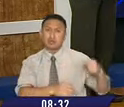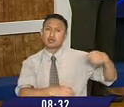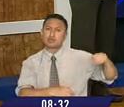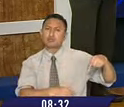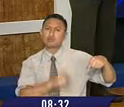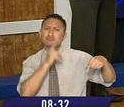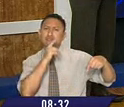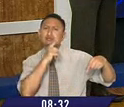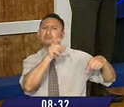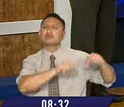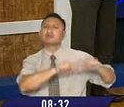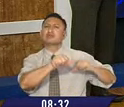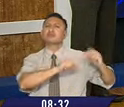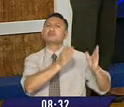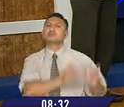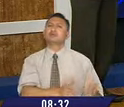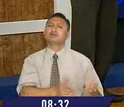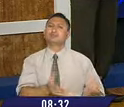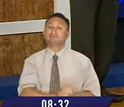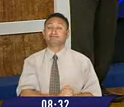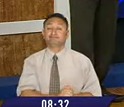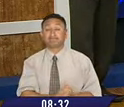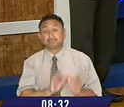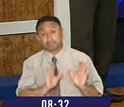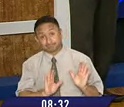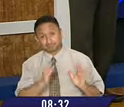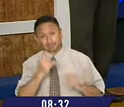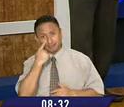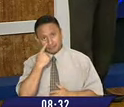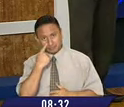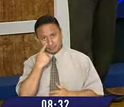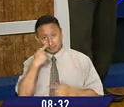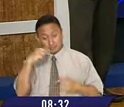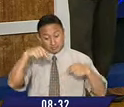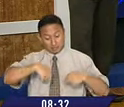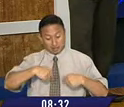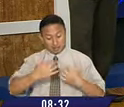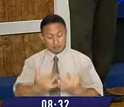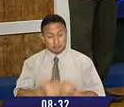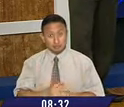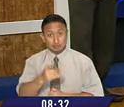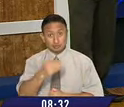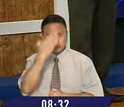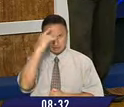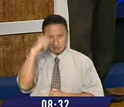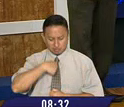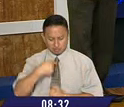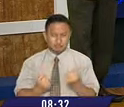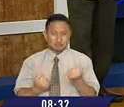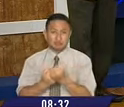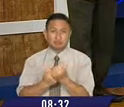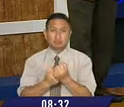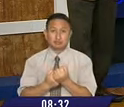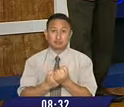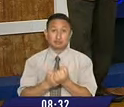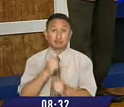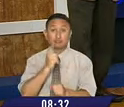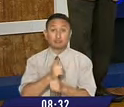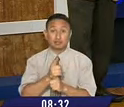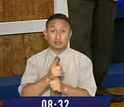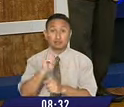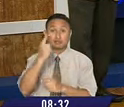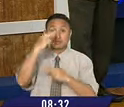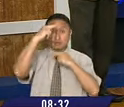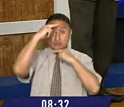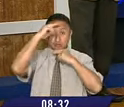atender todas estas peticiones. Bueno, ya sabremos. Acá, ustedes saben que cuentan con nosotros. Y por eso, el primero de la